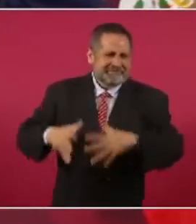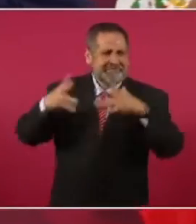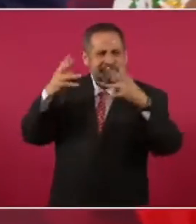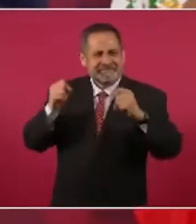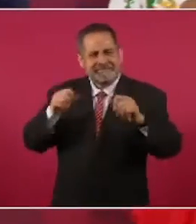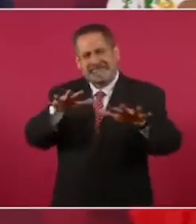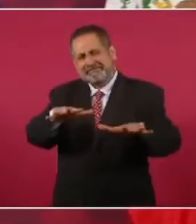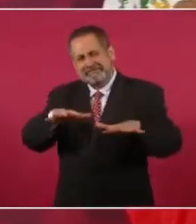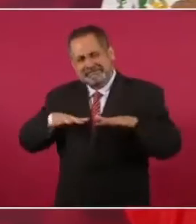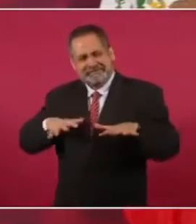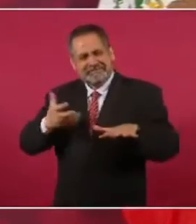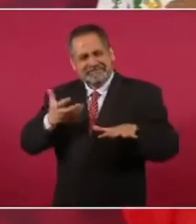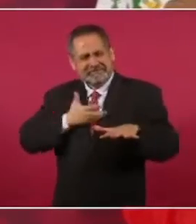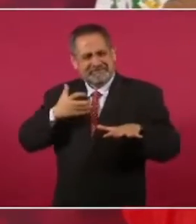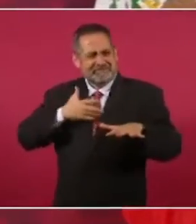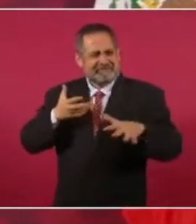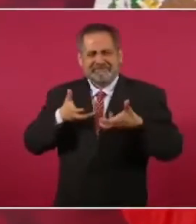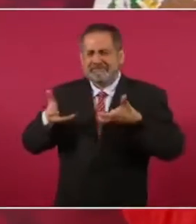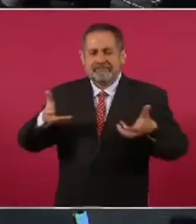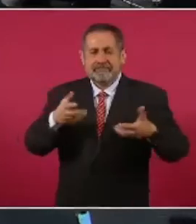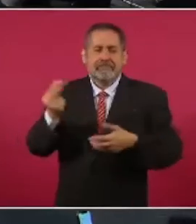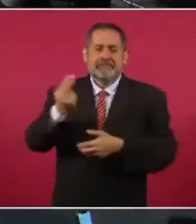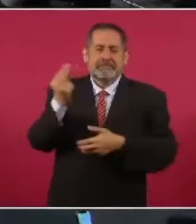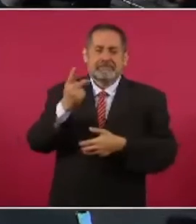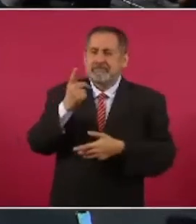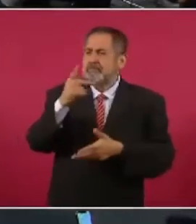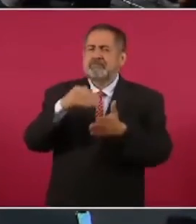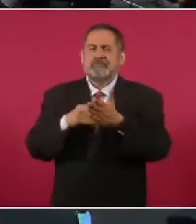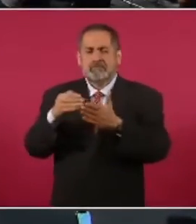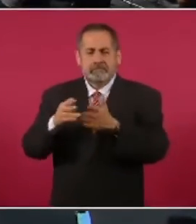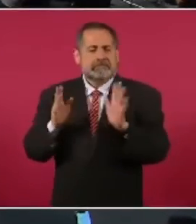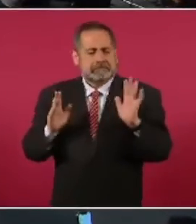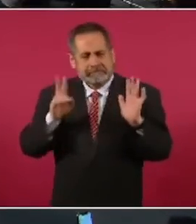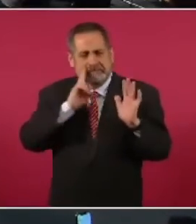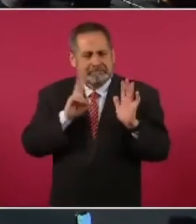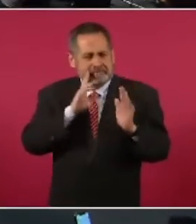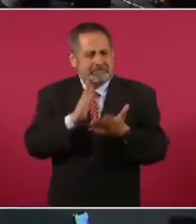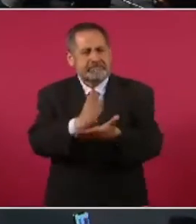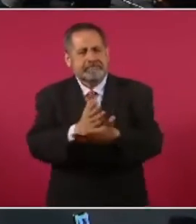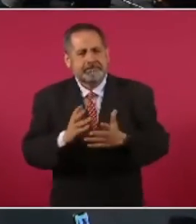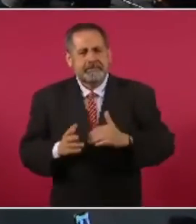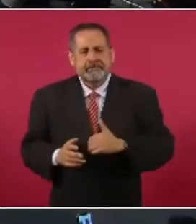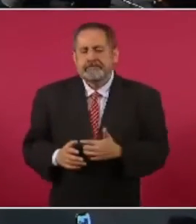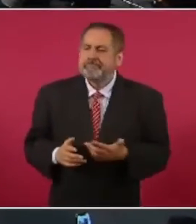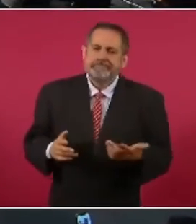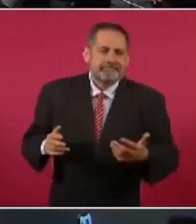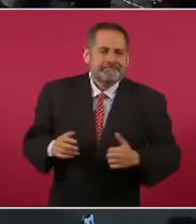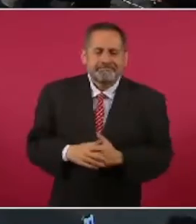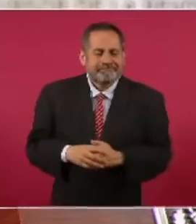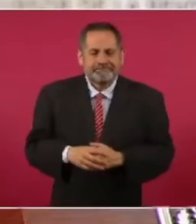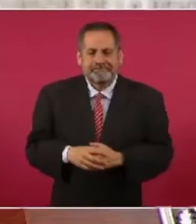llenar el Zócalo y todas las calles, 1 millón, y así sí parábamos.